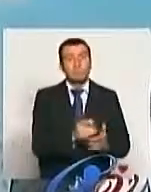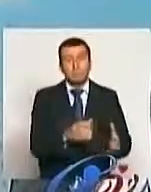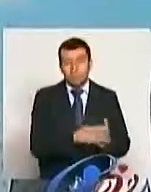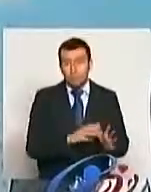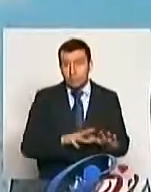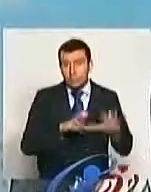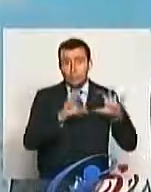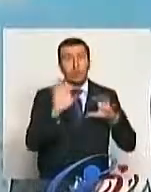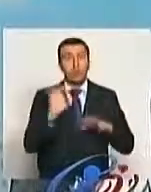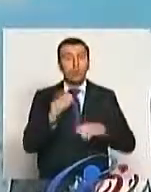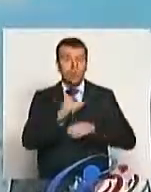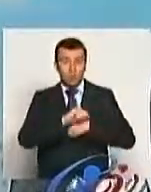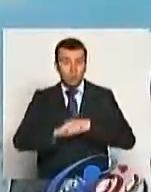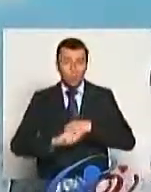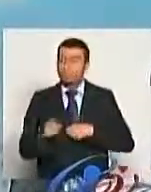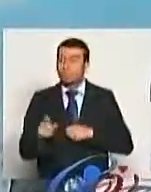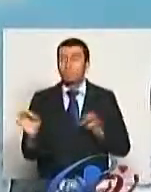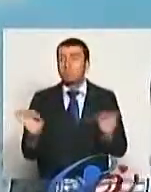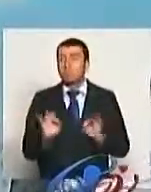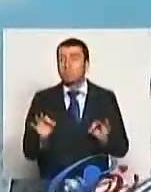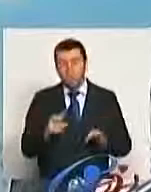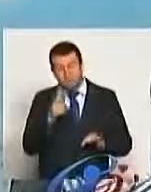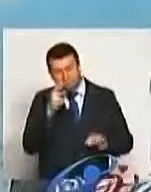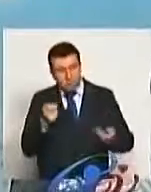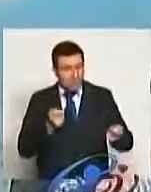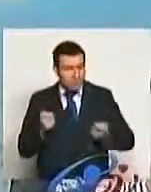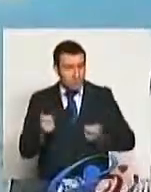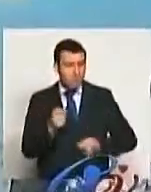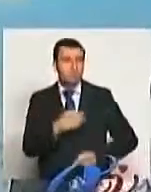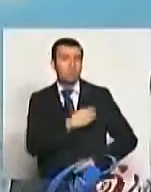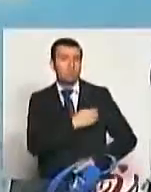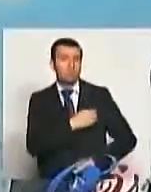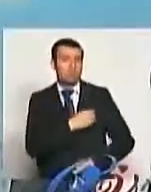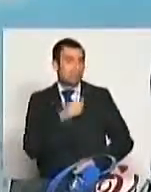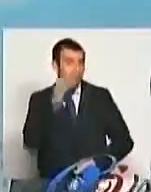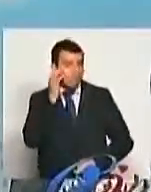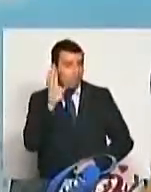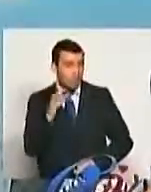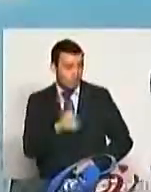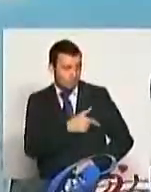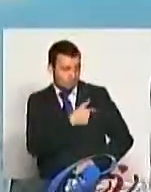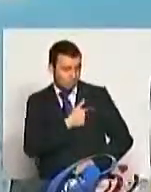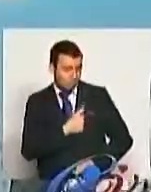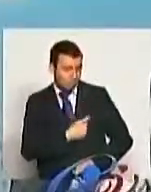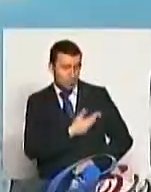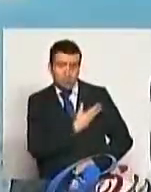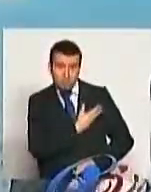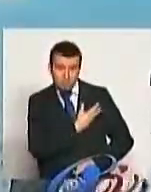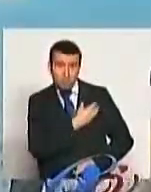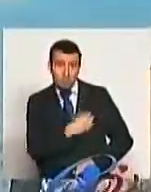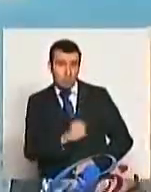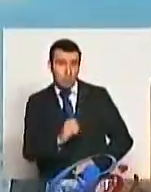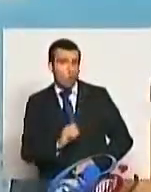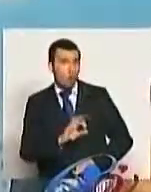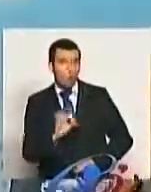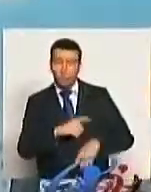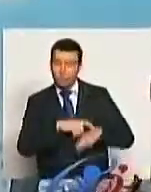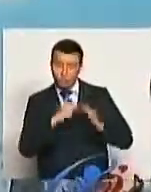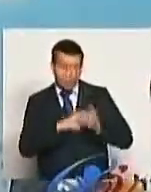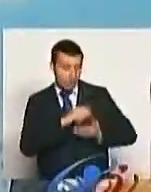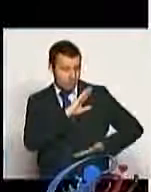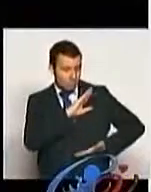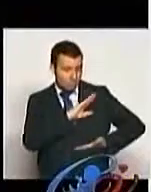cirujano oncólogo para que le haga su tratamiento, ya sea una resección parcial o total de la glándula mamaria,